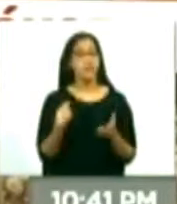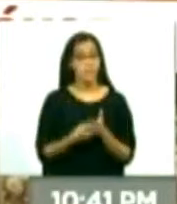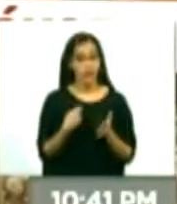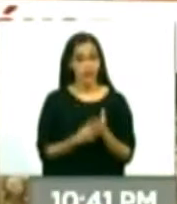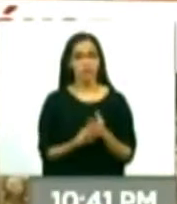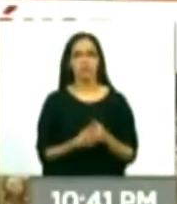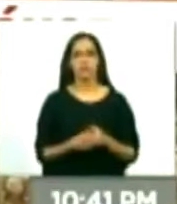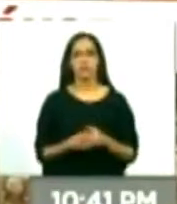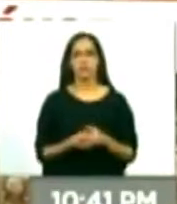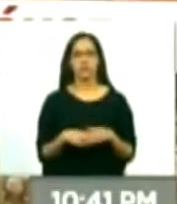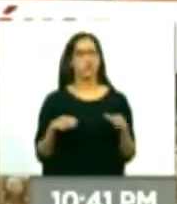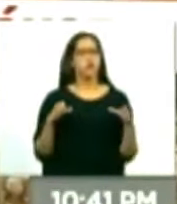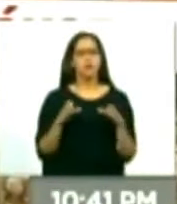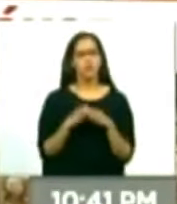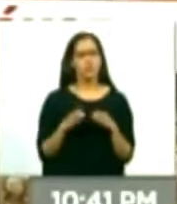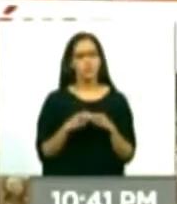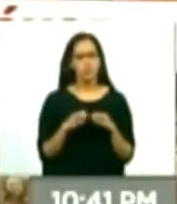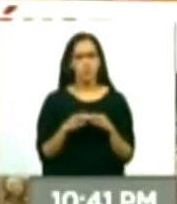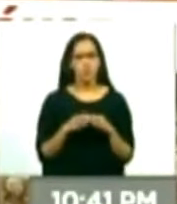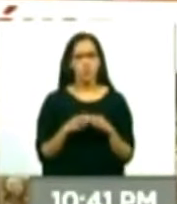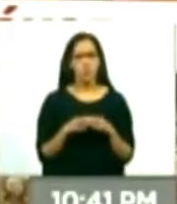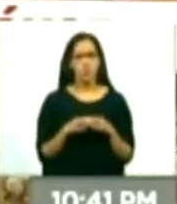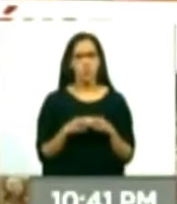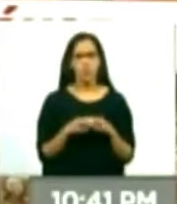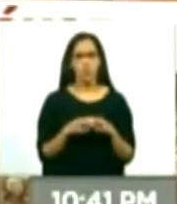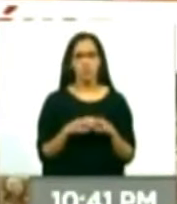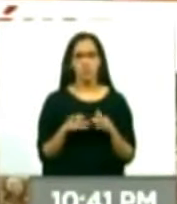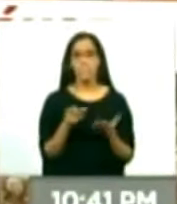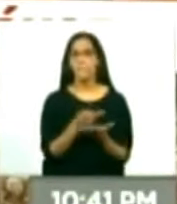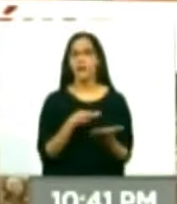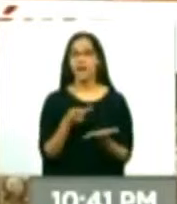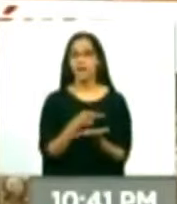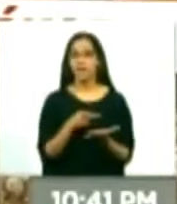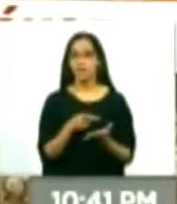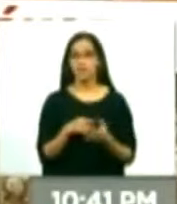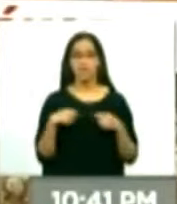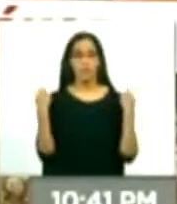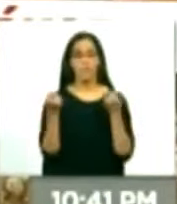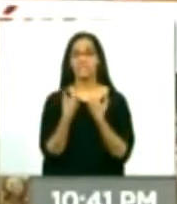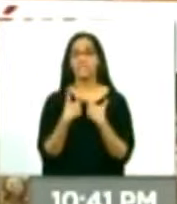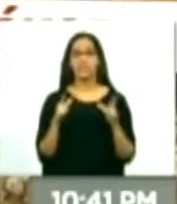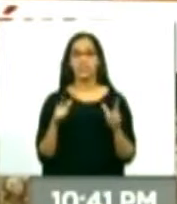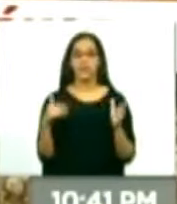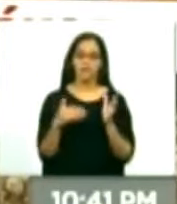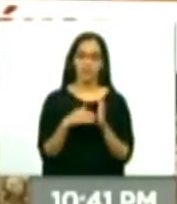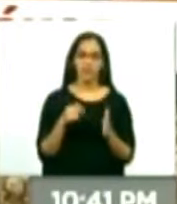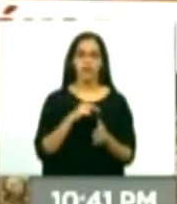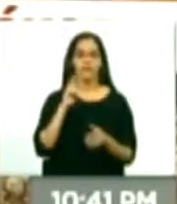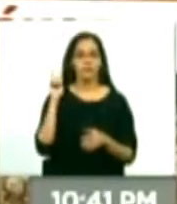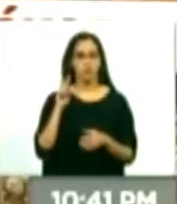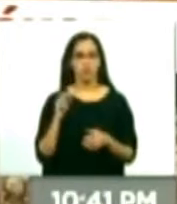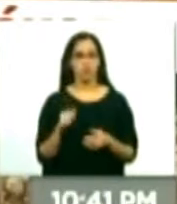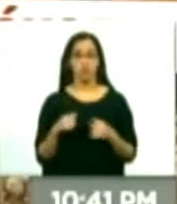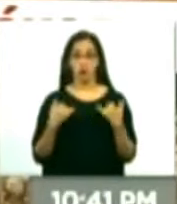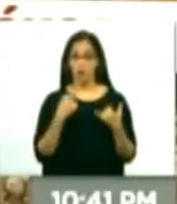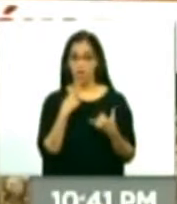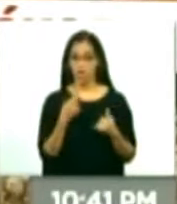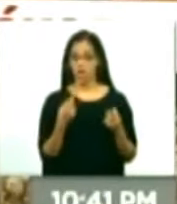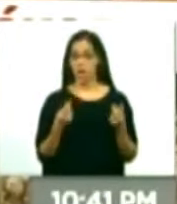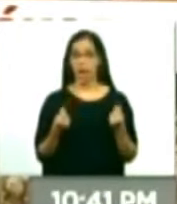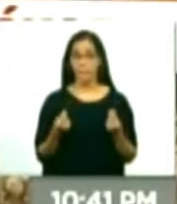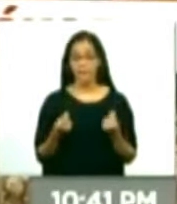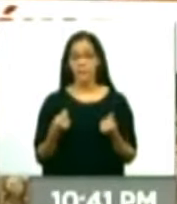Y un grupo de páginas, la prensa libre, para atacar a nuestro país. Ahora dice que la plática que